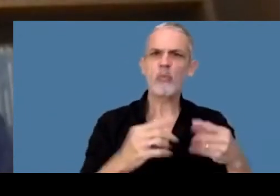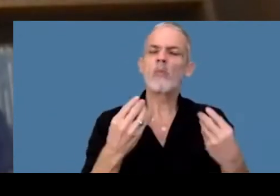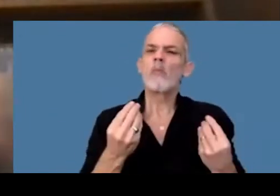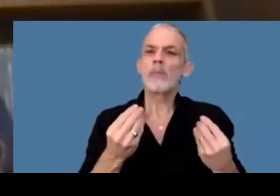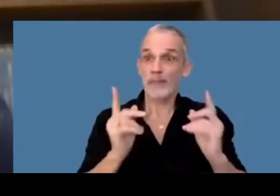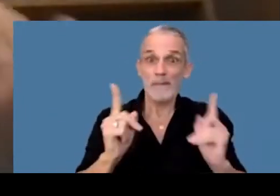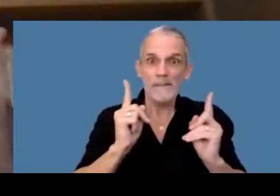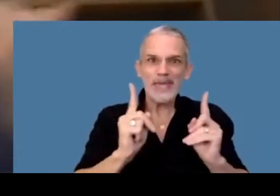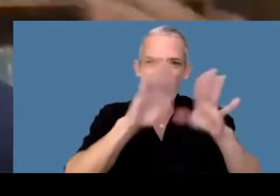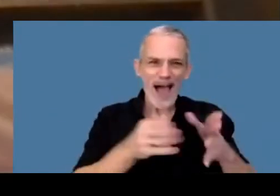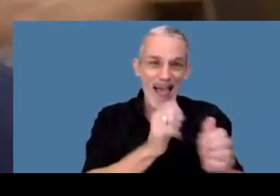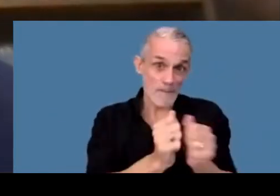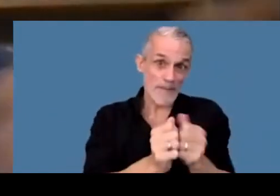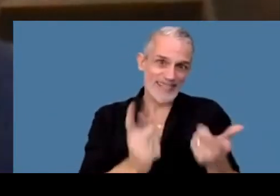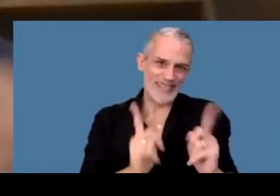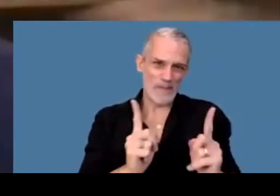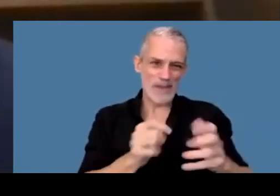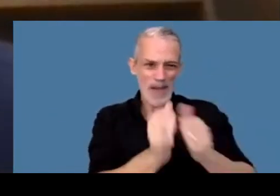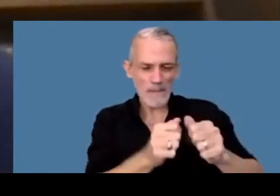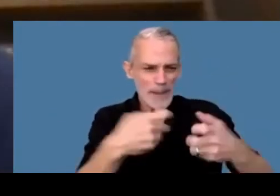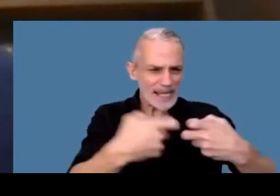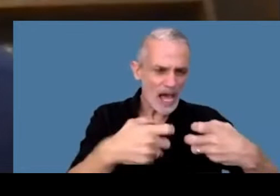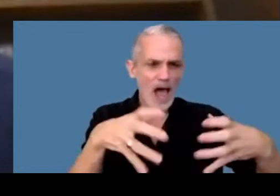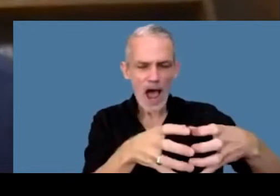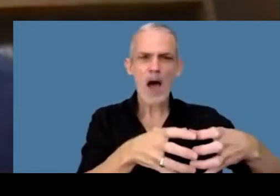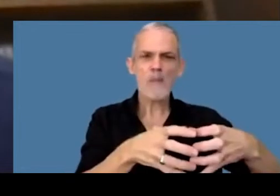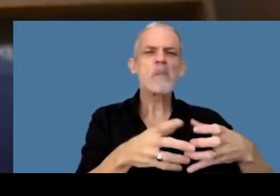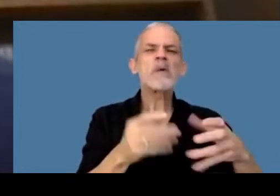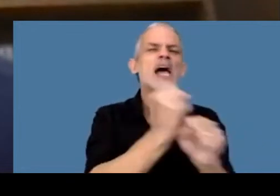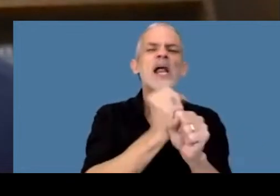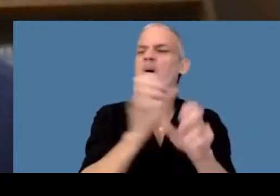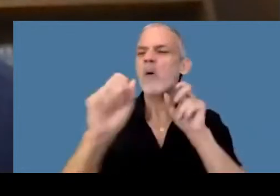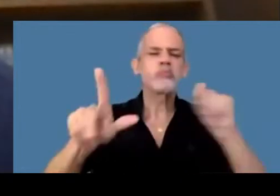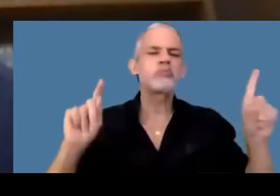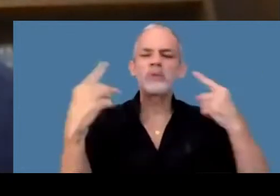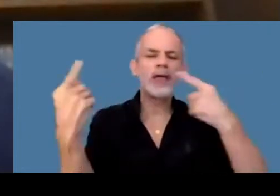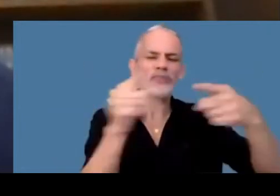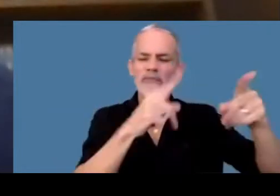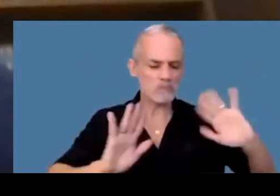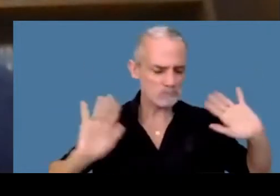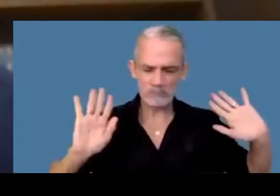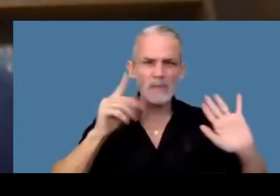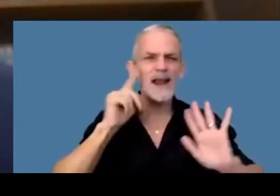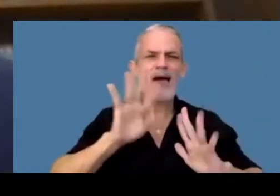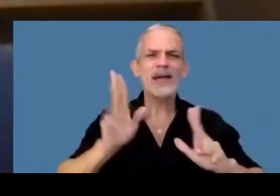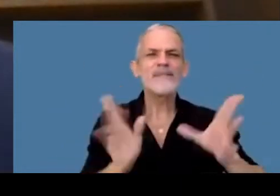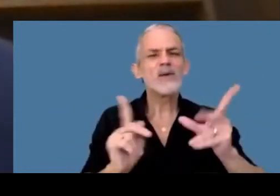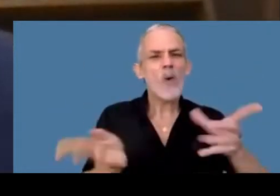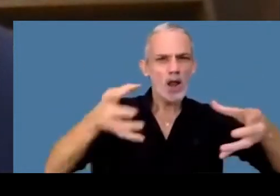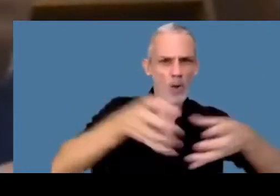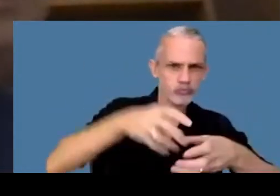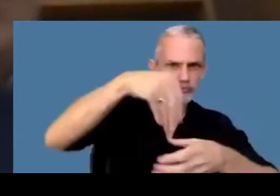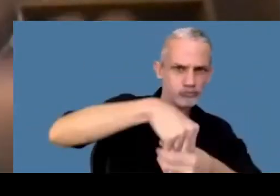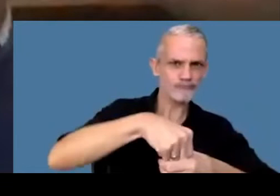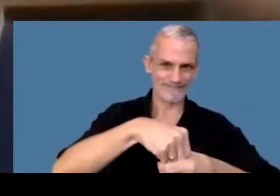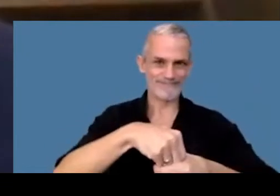saben, independientemente de qué tarea, función llevan adelante, desempeñan en ese ámbito. O sea, somos los trabajadores